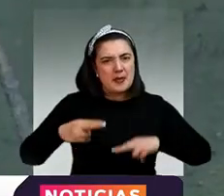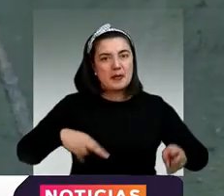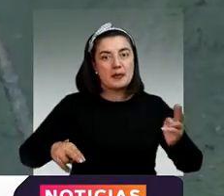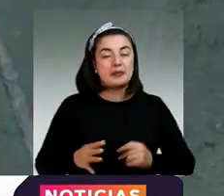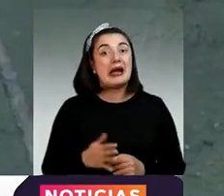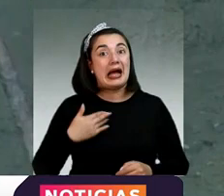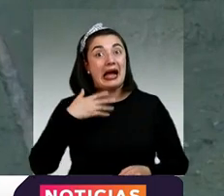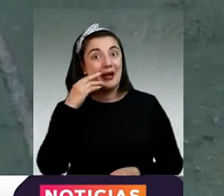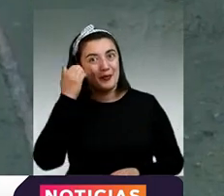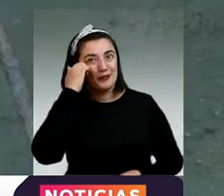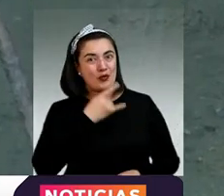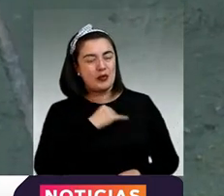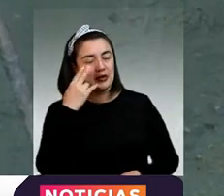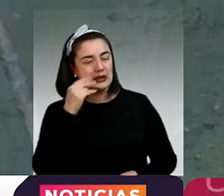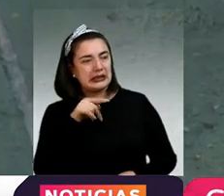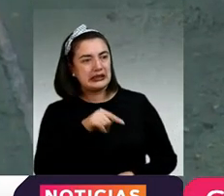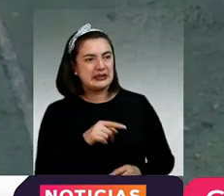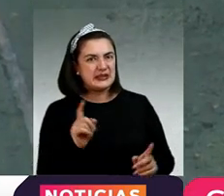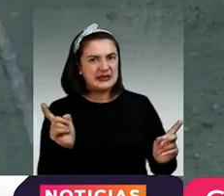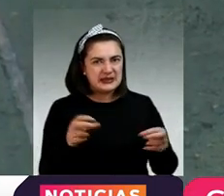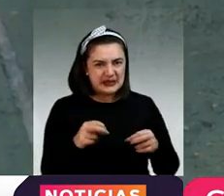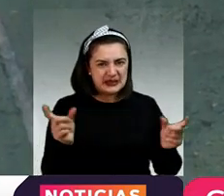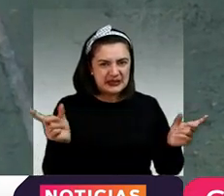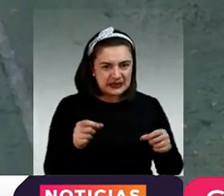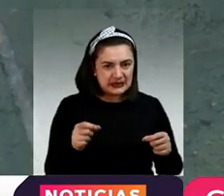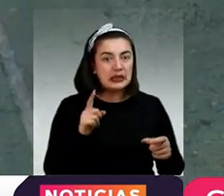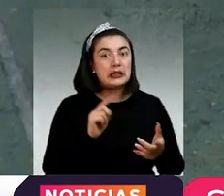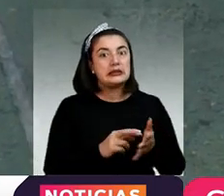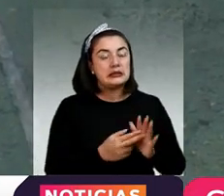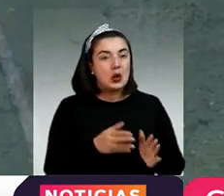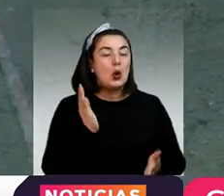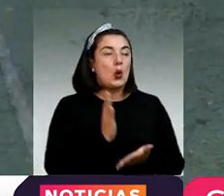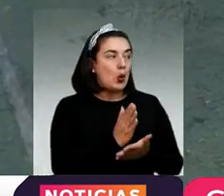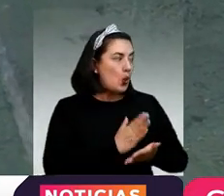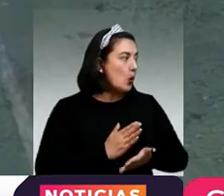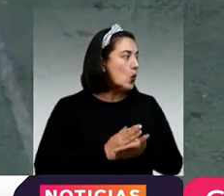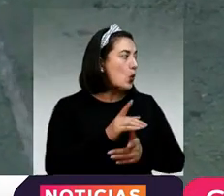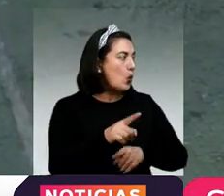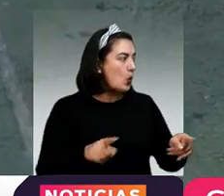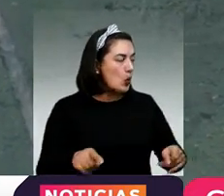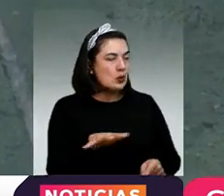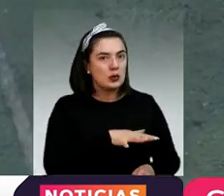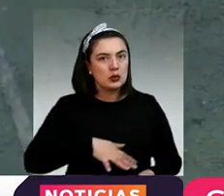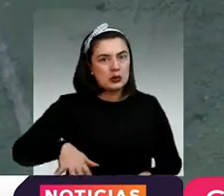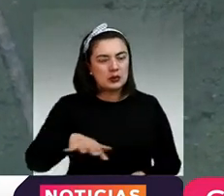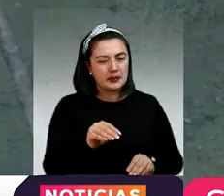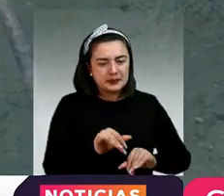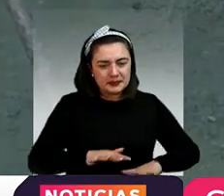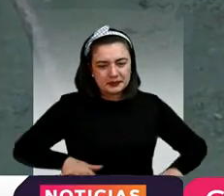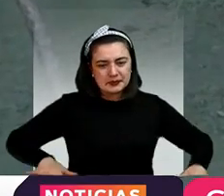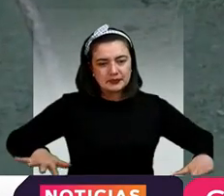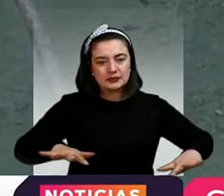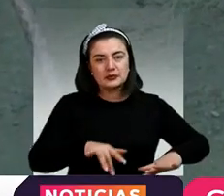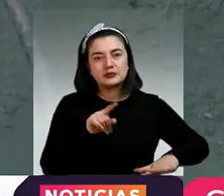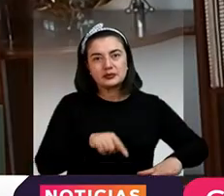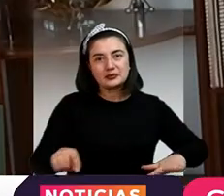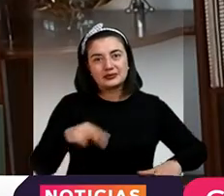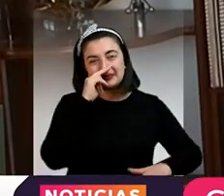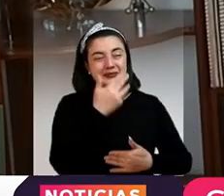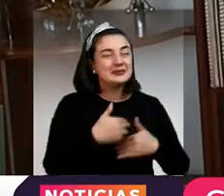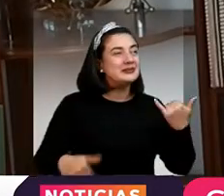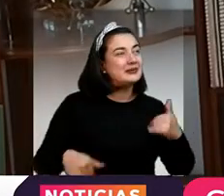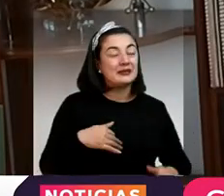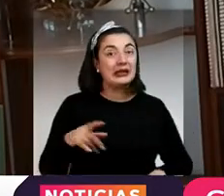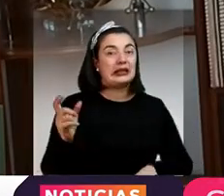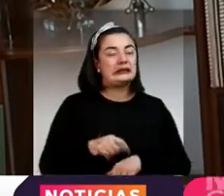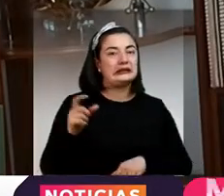por qué las tenazas podrían causar incidentes en especial en las zonas arenosas en donde suelen jugarlos las